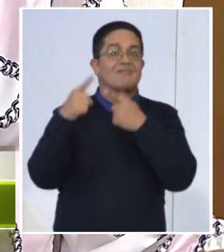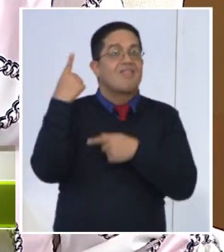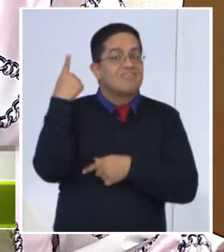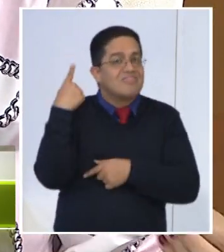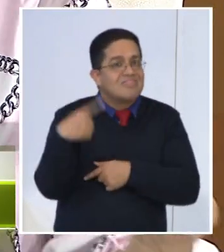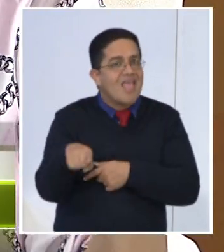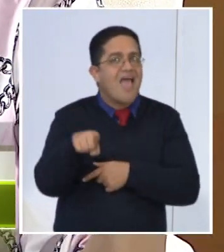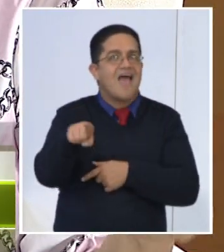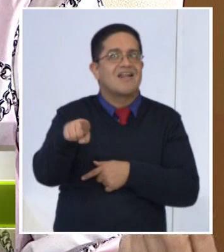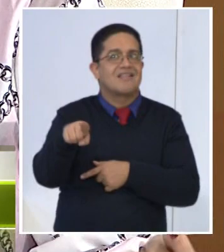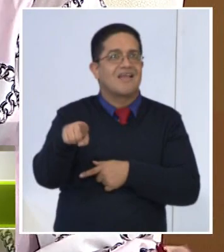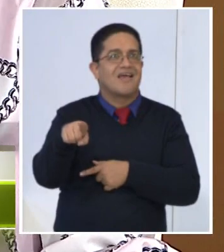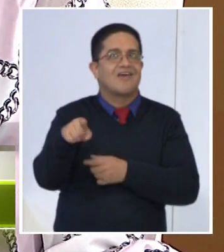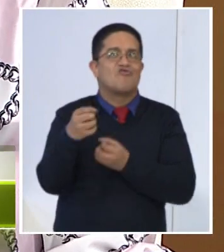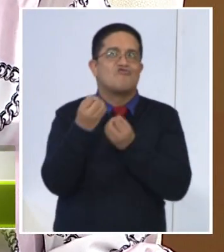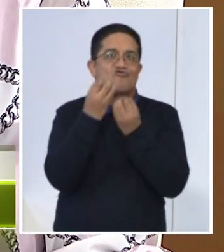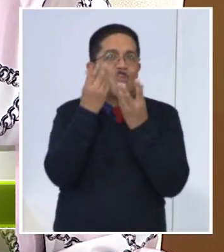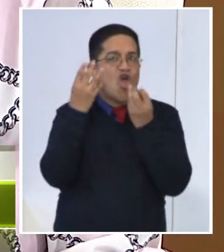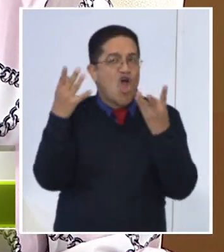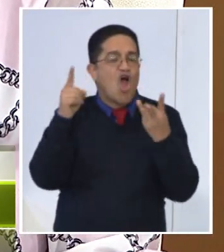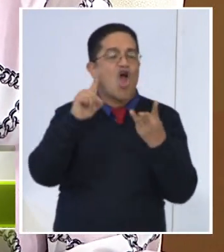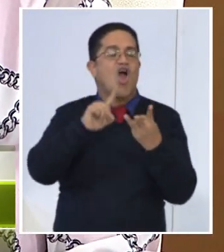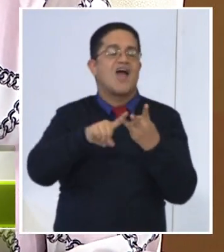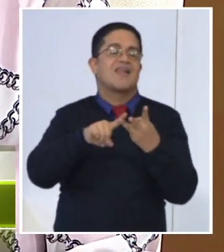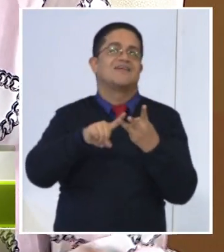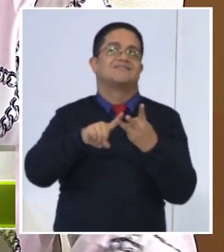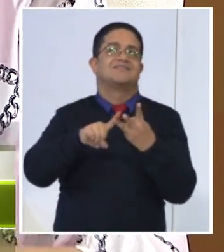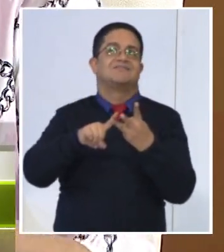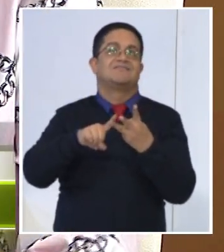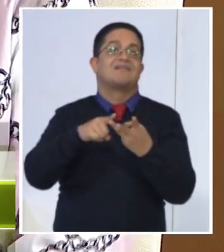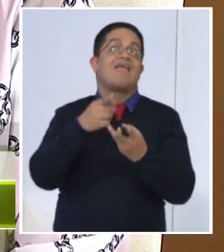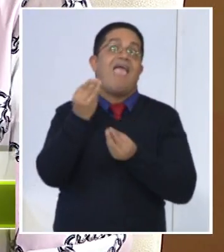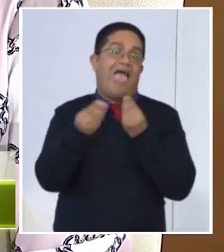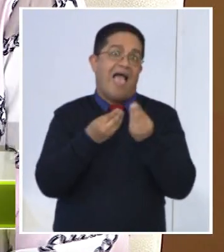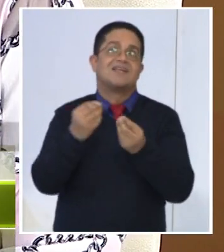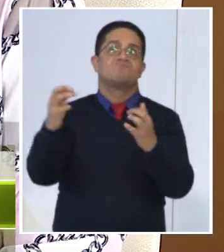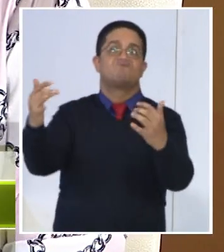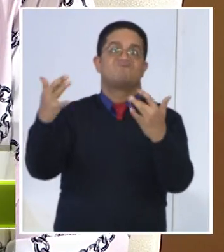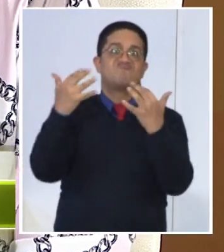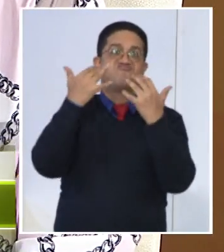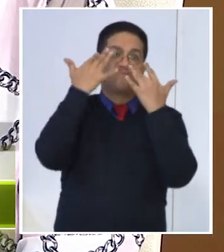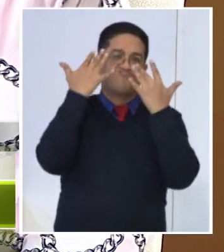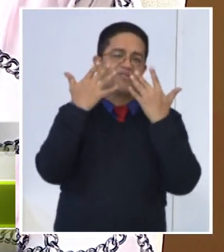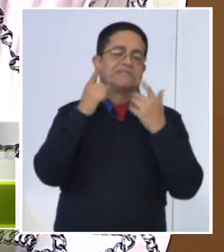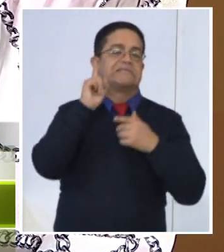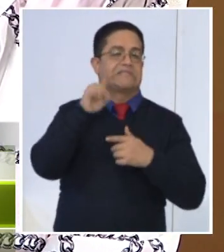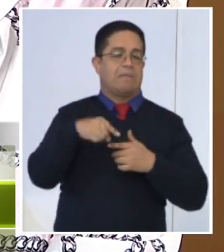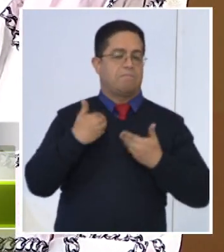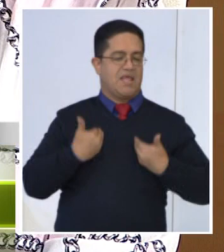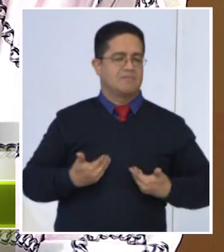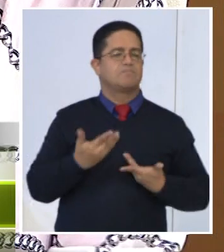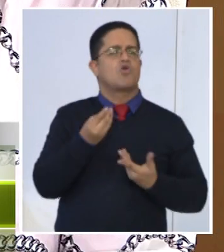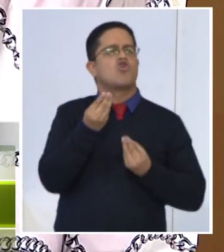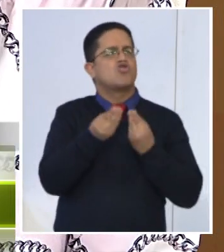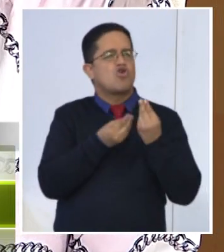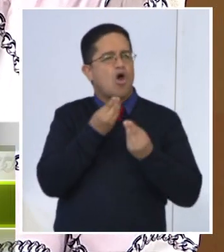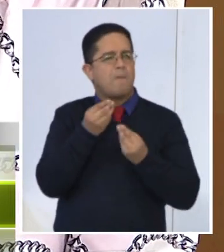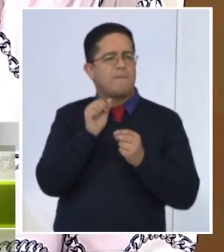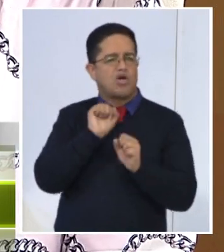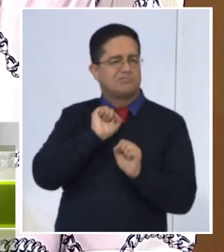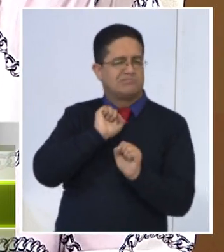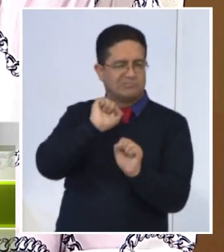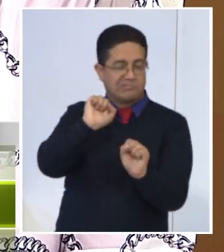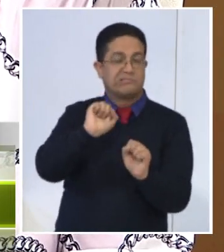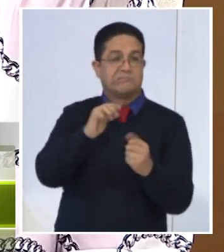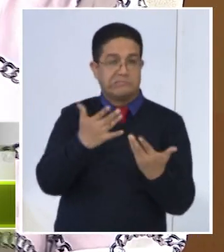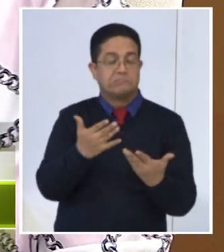de ramificaciones, de vegetales que pues generan también algún tipo de reacción alérgica. Pero ¿cómo hacerlo? Porque si bien es